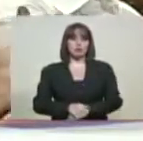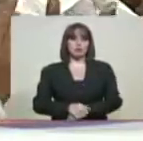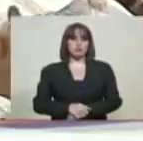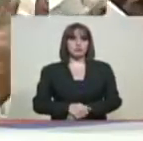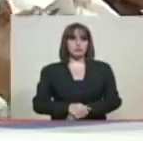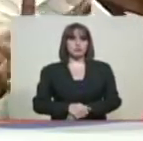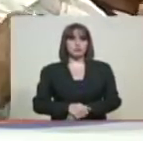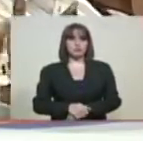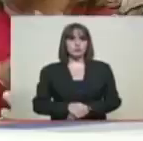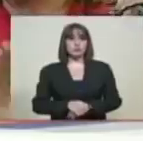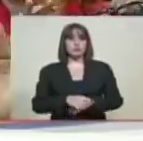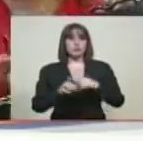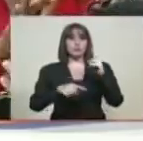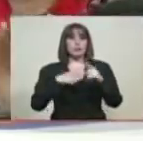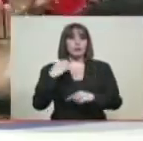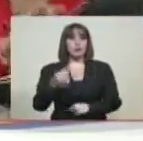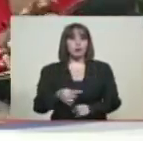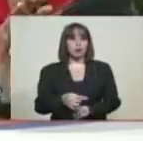y luego